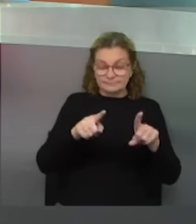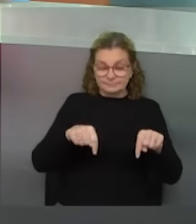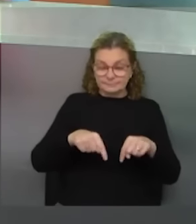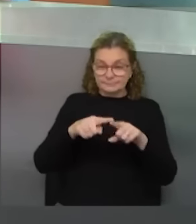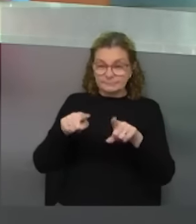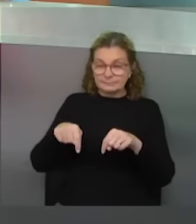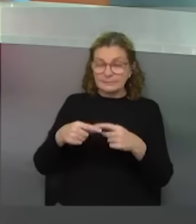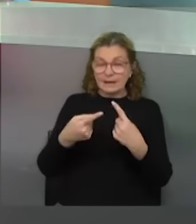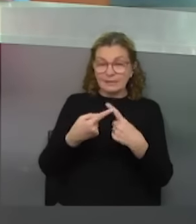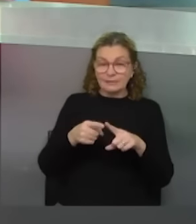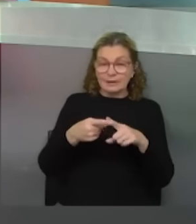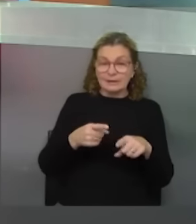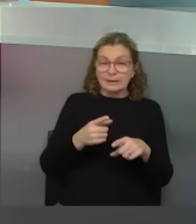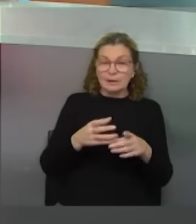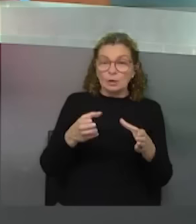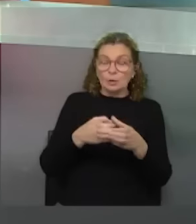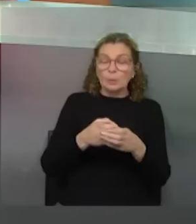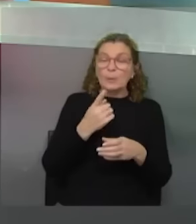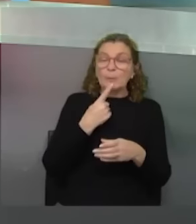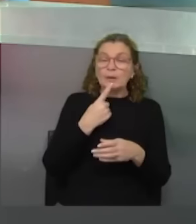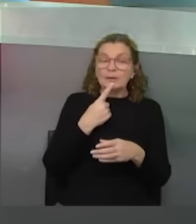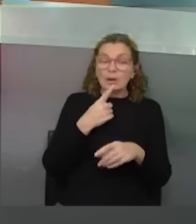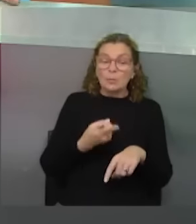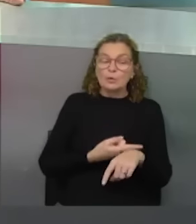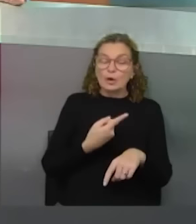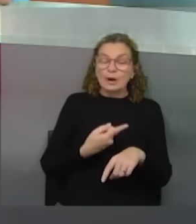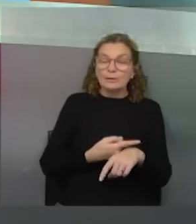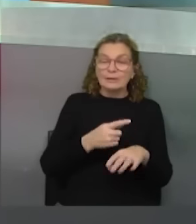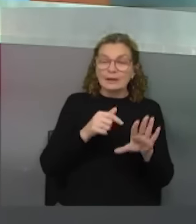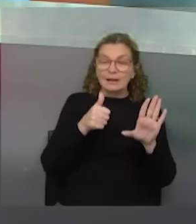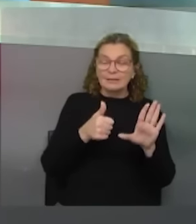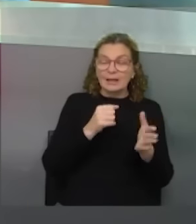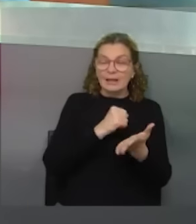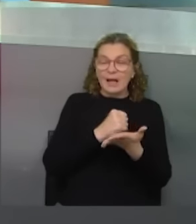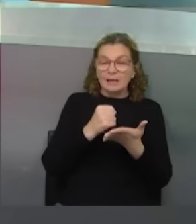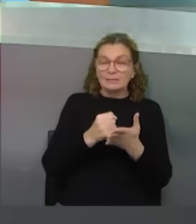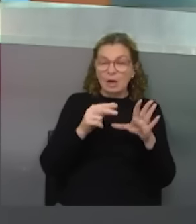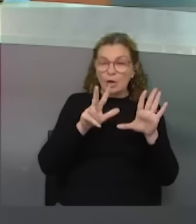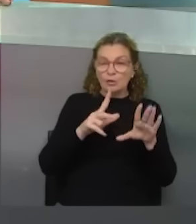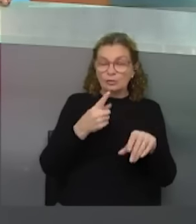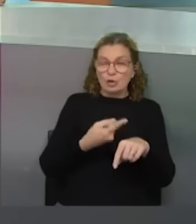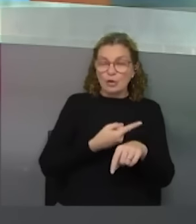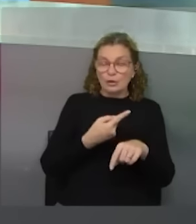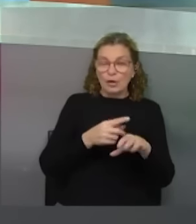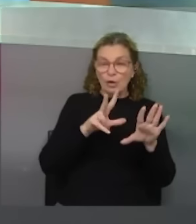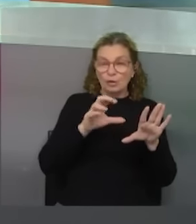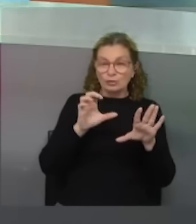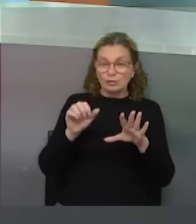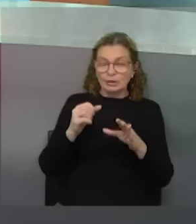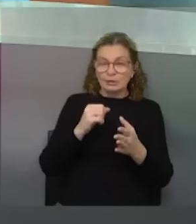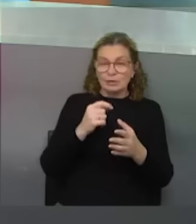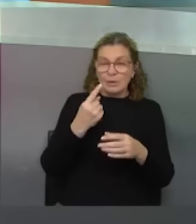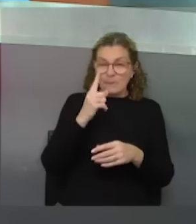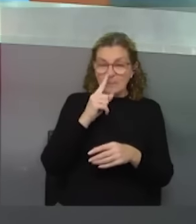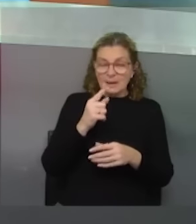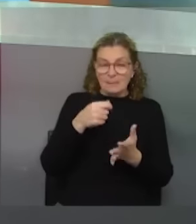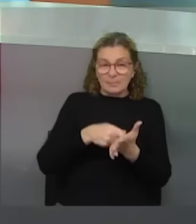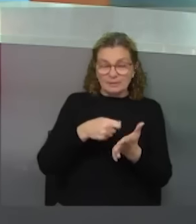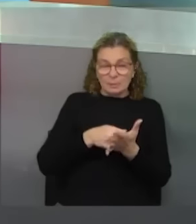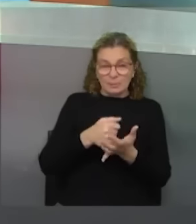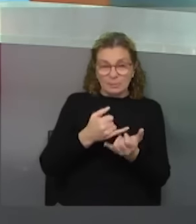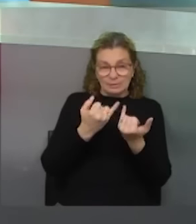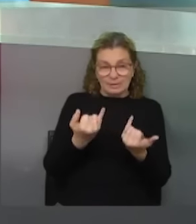partidos políticos tienen una dedicación horaria que va de 6 a 8 horas y cobra entre 800 y 1000 pesos por día la